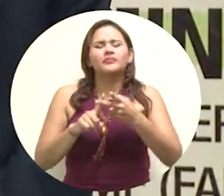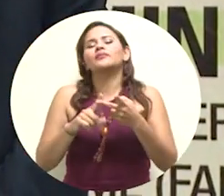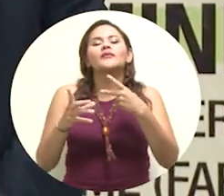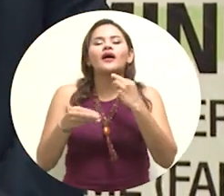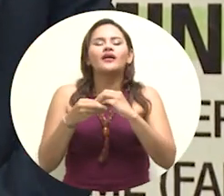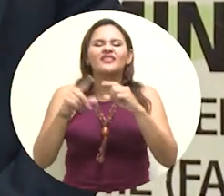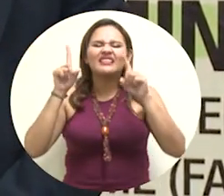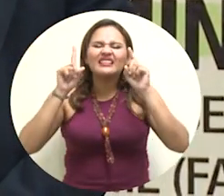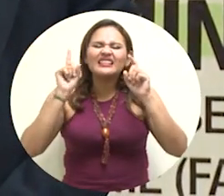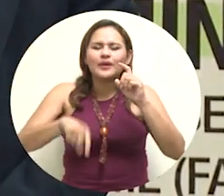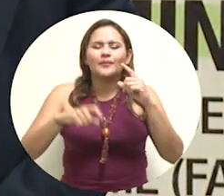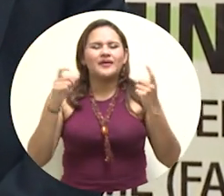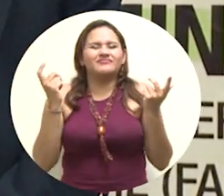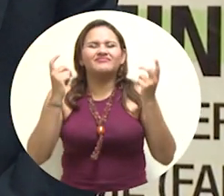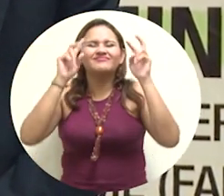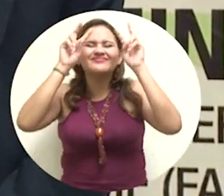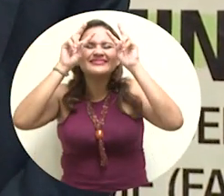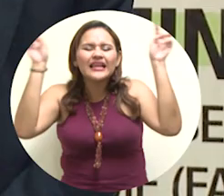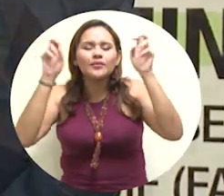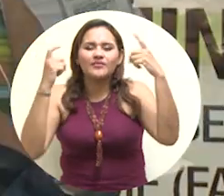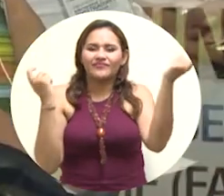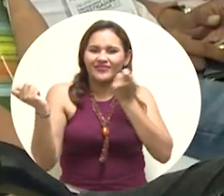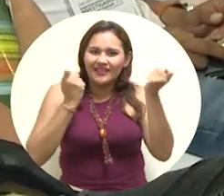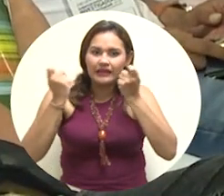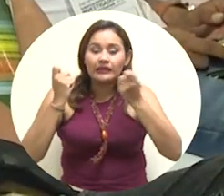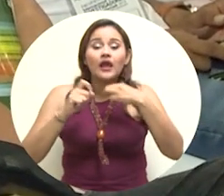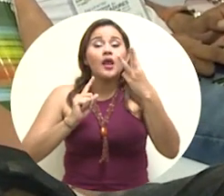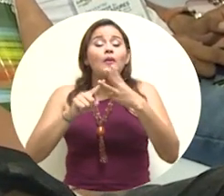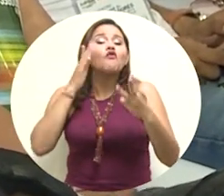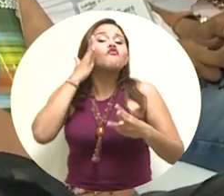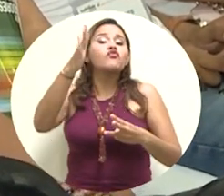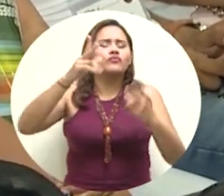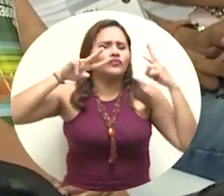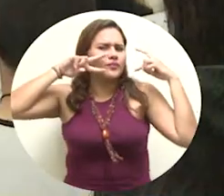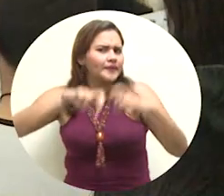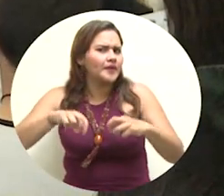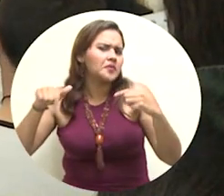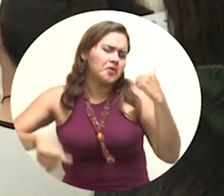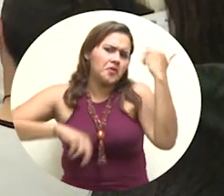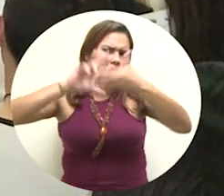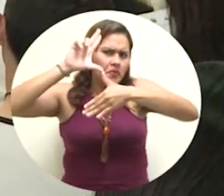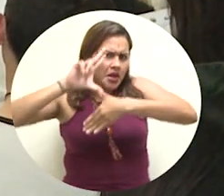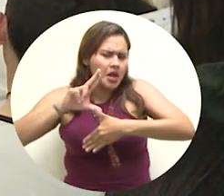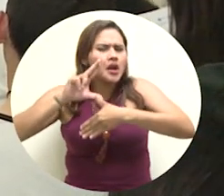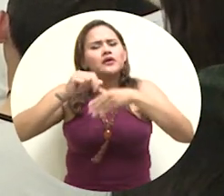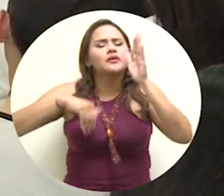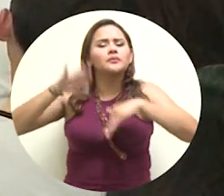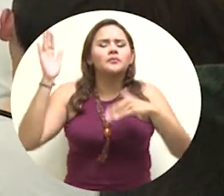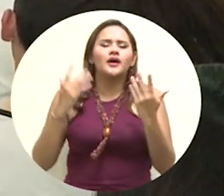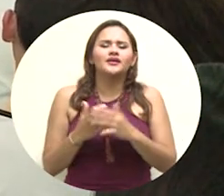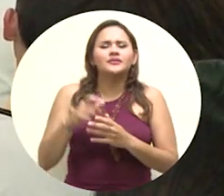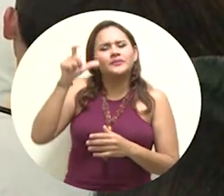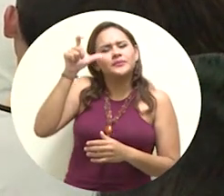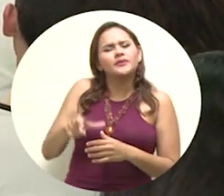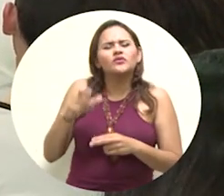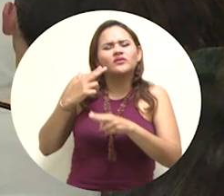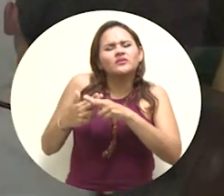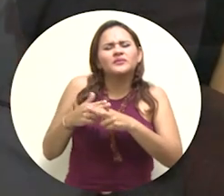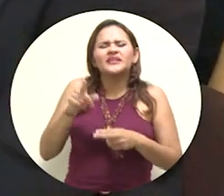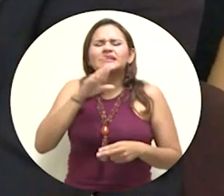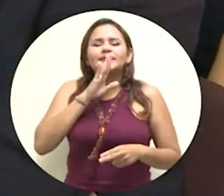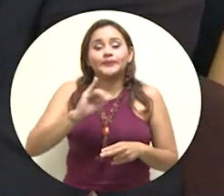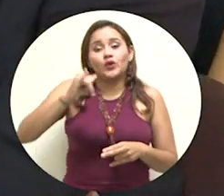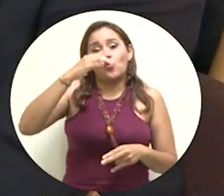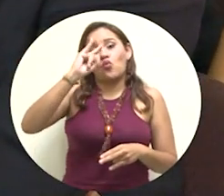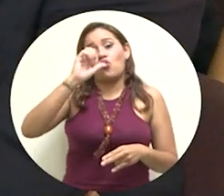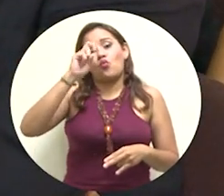comportamiento, lecciones aprendidas y sugerencias para futuras investigaciones en América Latina, ofrecida por el doctor Juan Pablo Torres